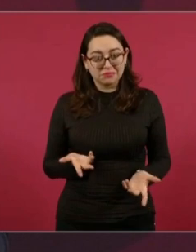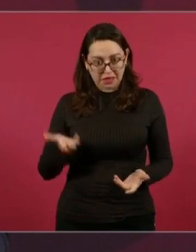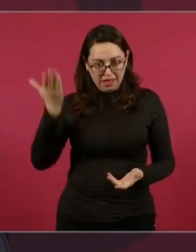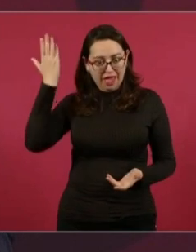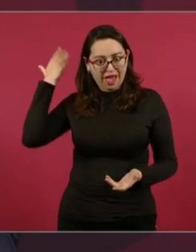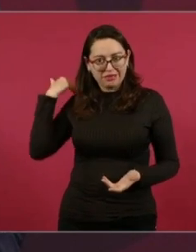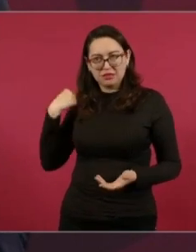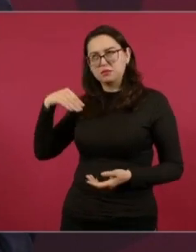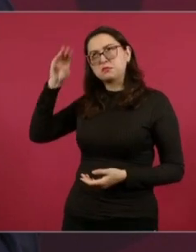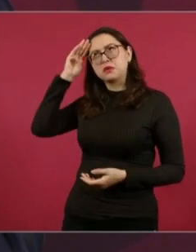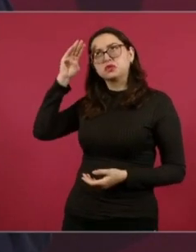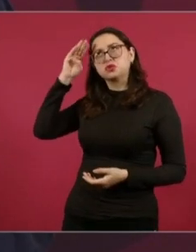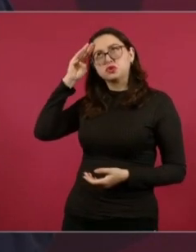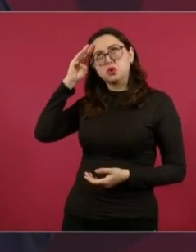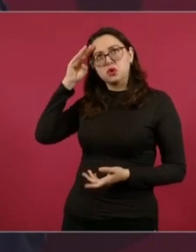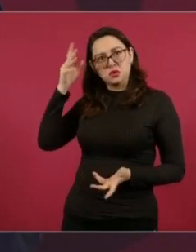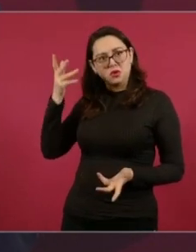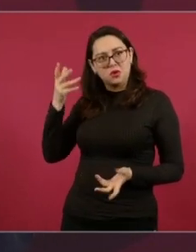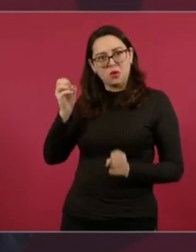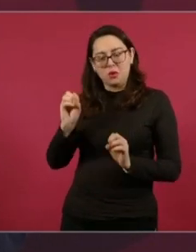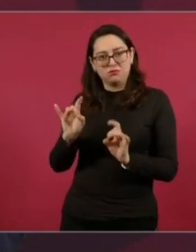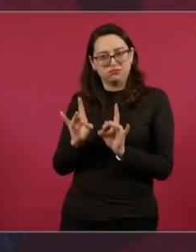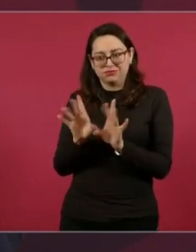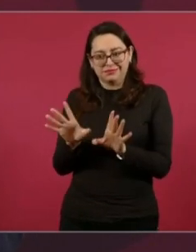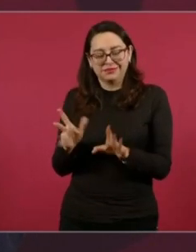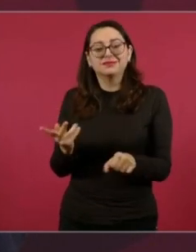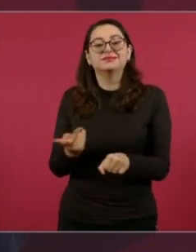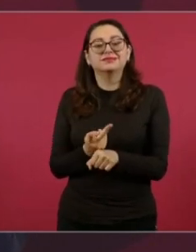es muy satisfactorio, ¿no?,